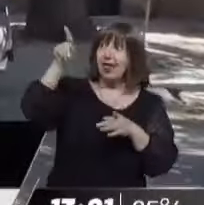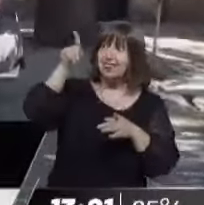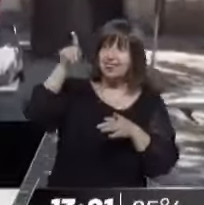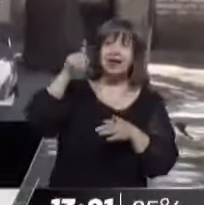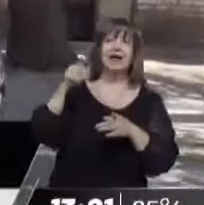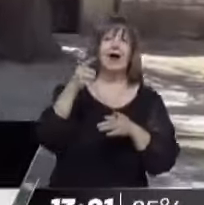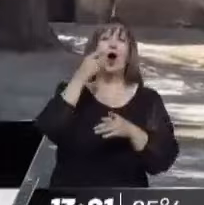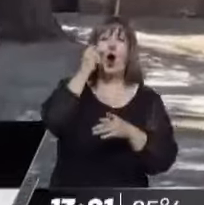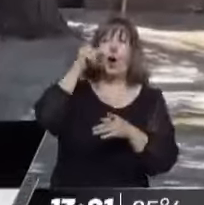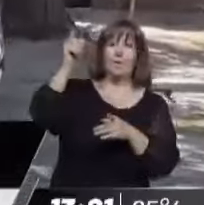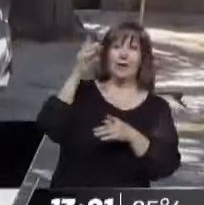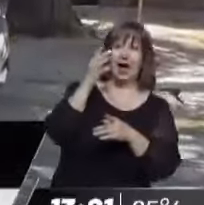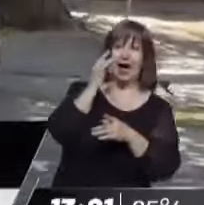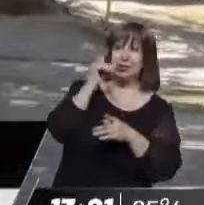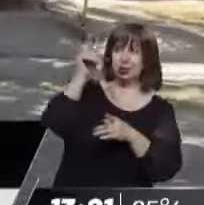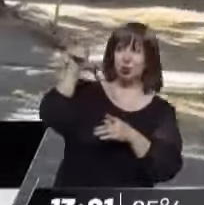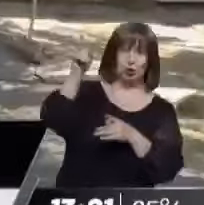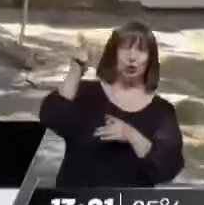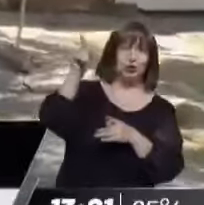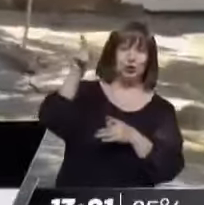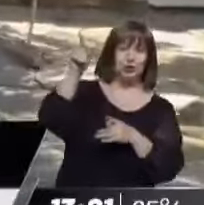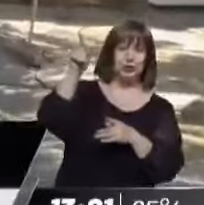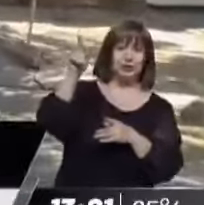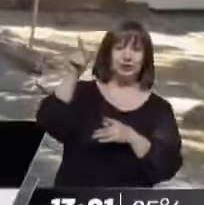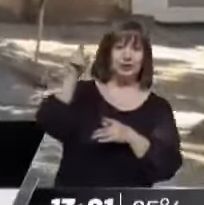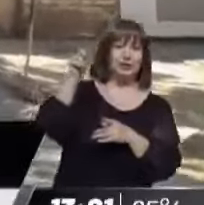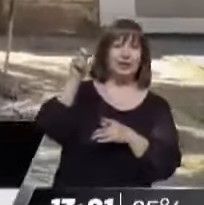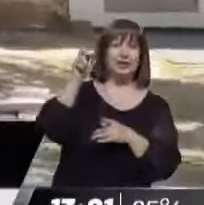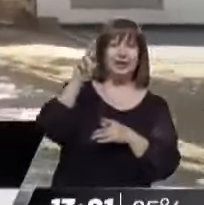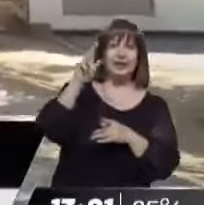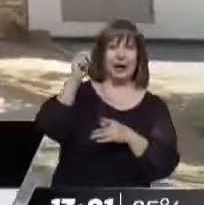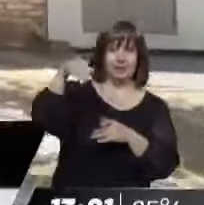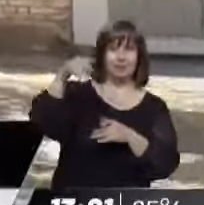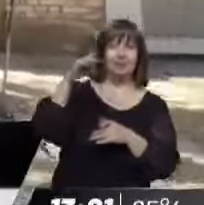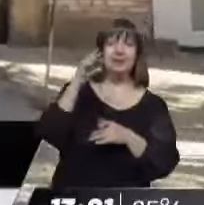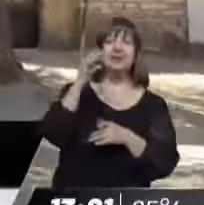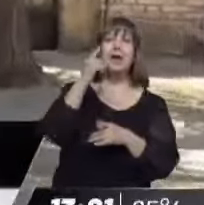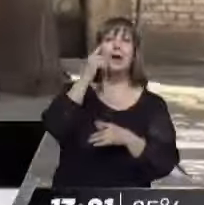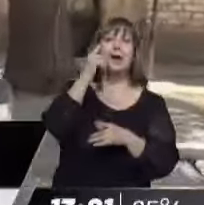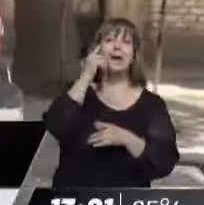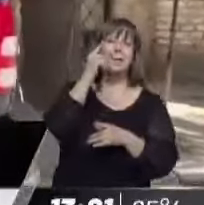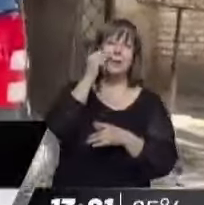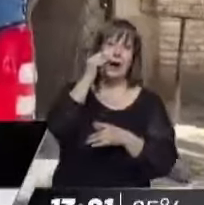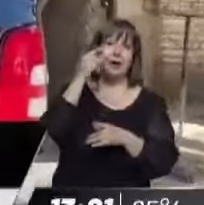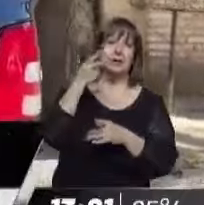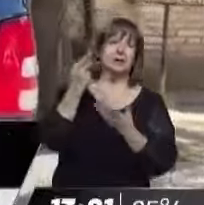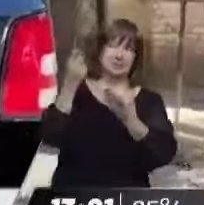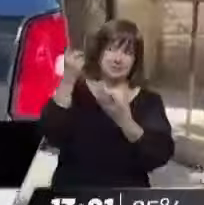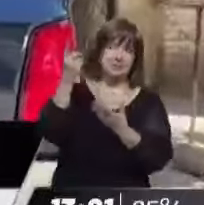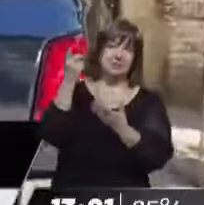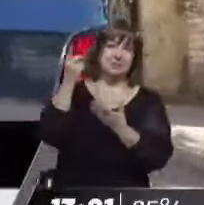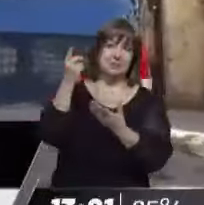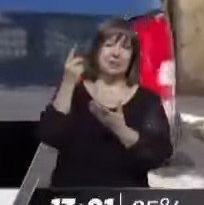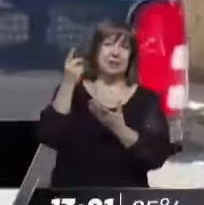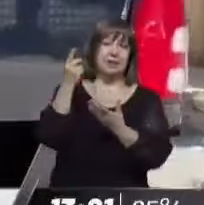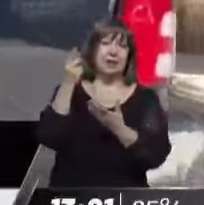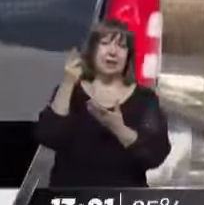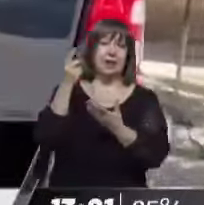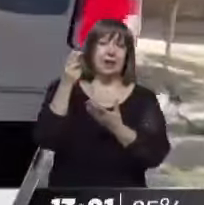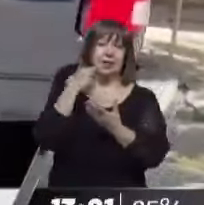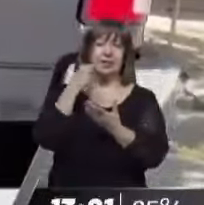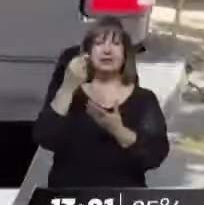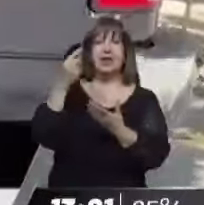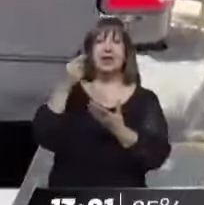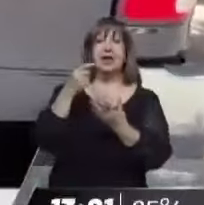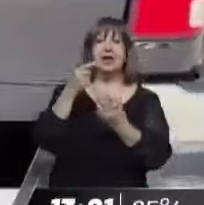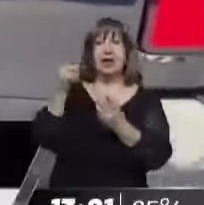ahí, que es el hombre. Esta camioneta es esta Ram, esta camioneta es la de él, la del padre. Por lo que nos dicen los vecinos, ahí vivían